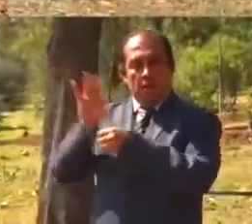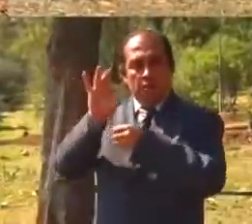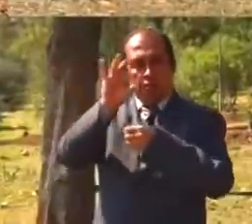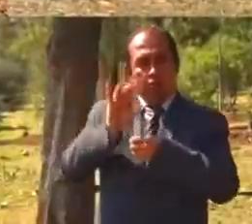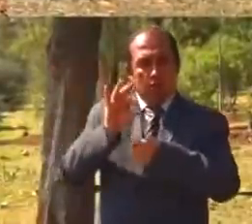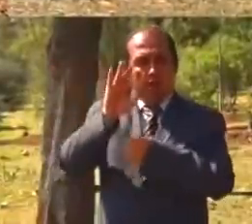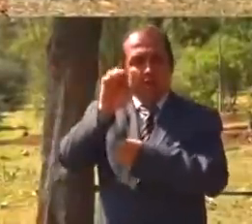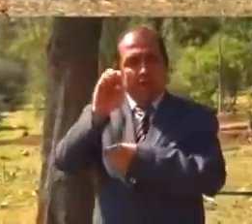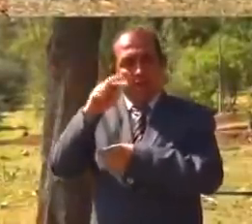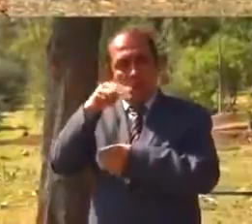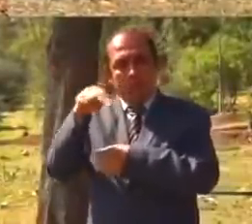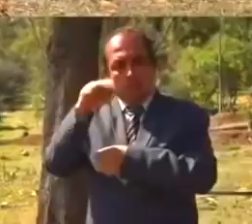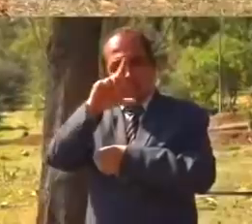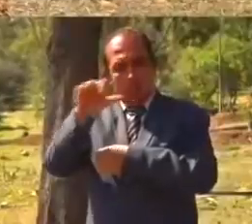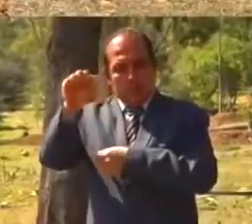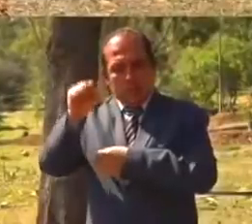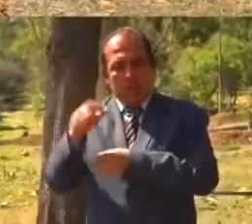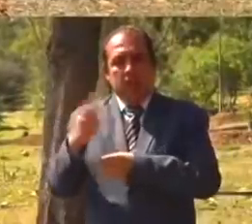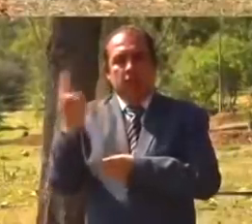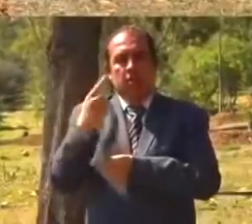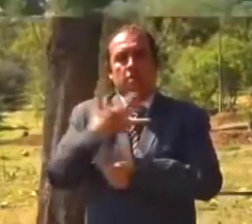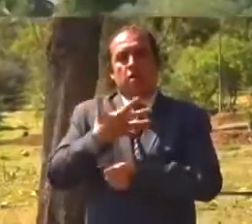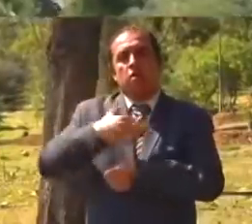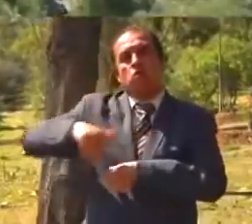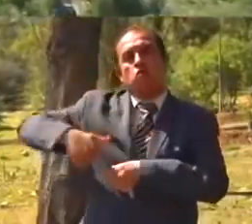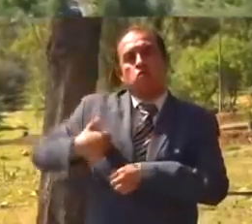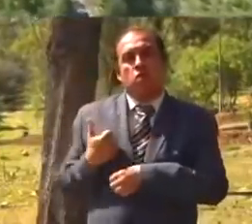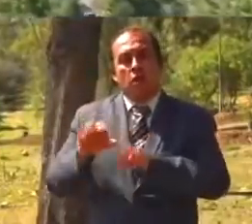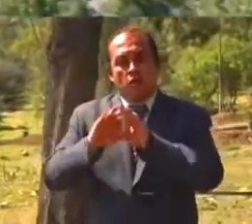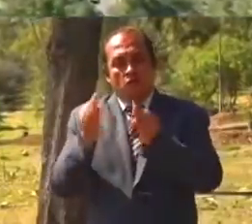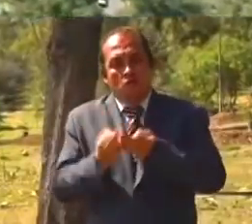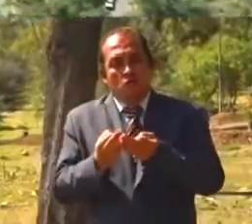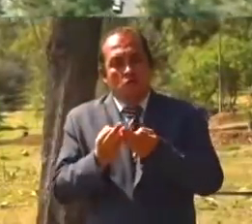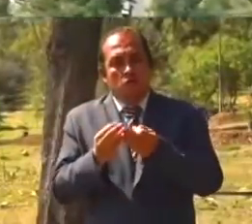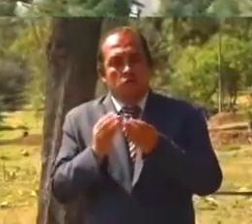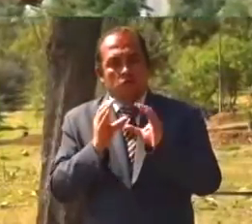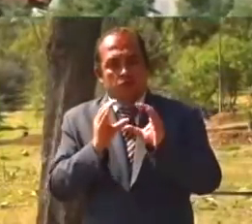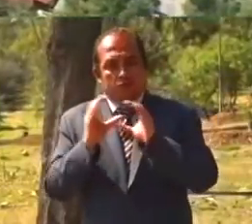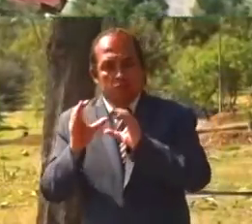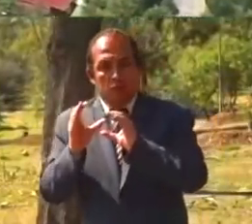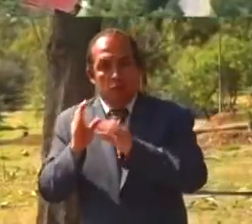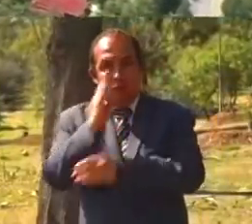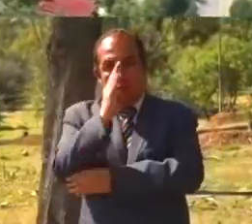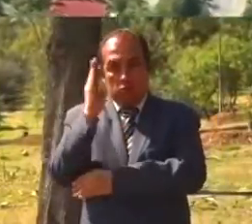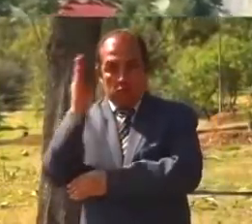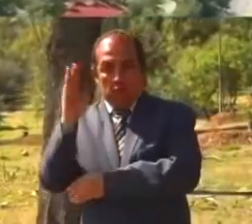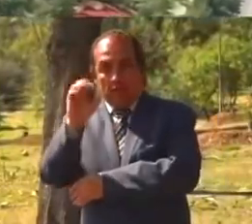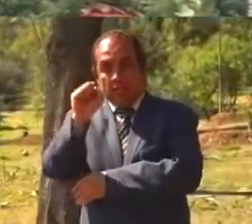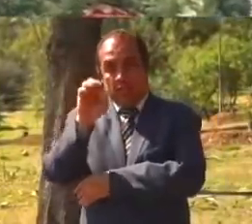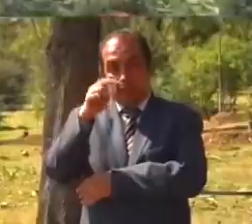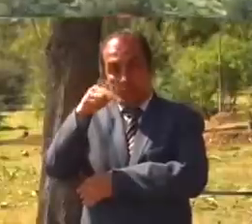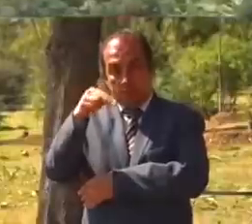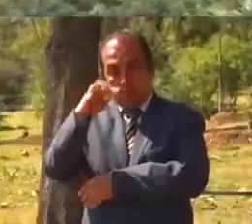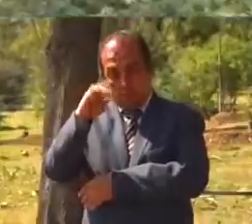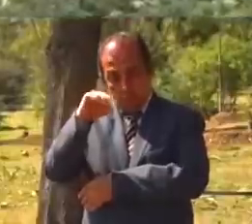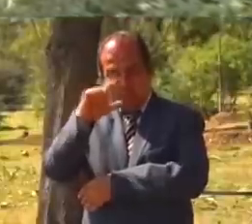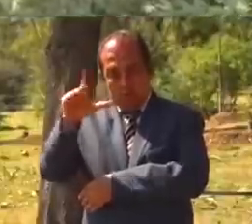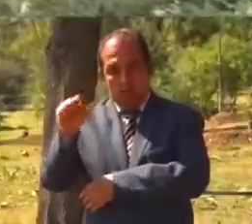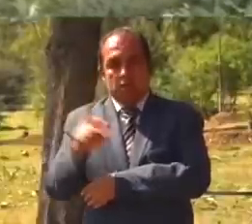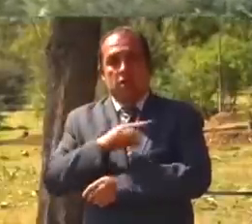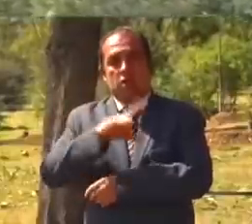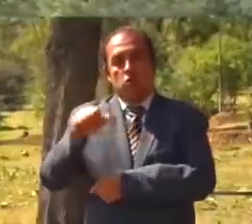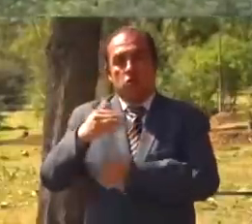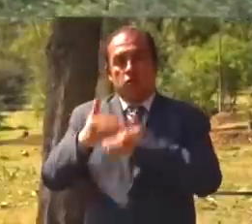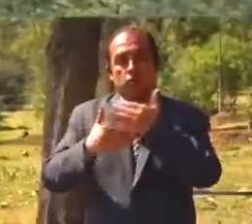ser almacenadas de manera adecuada en la biblioteca de semillas y después producidas en